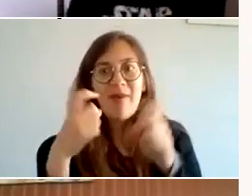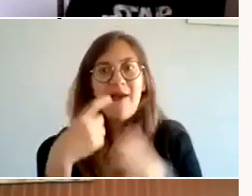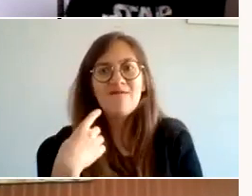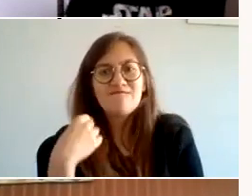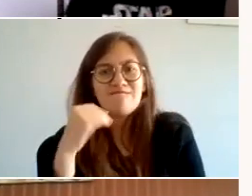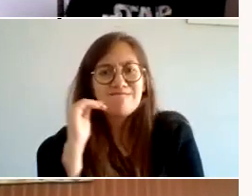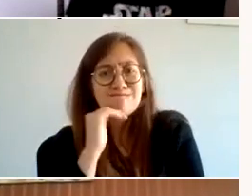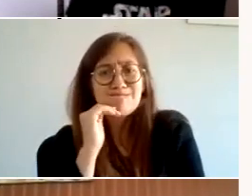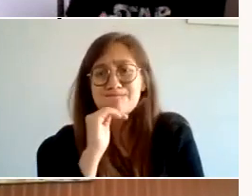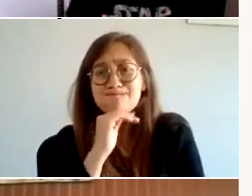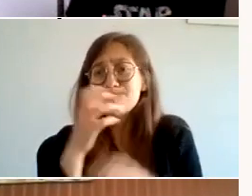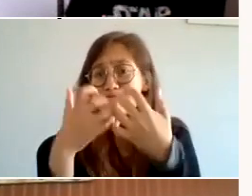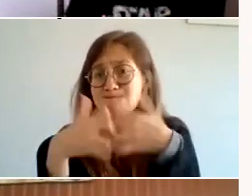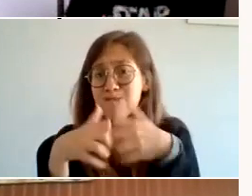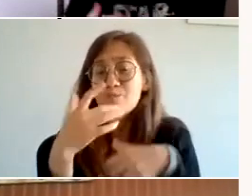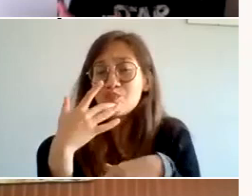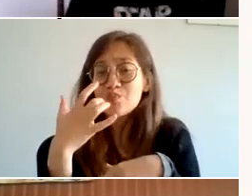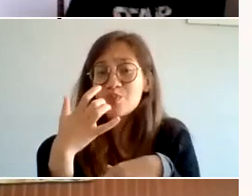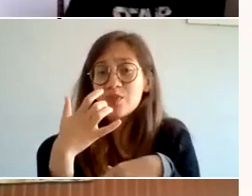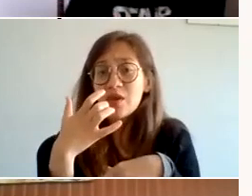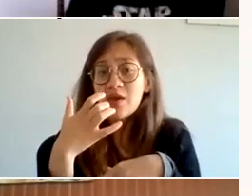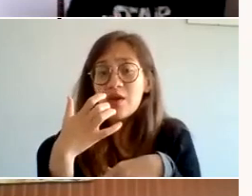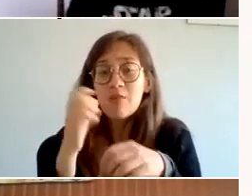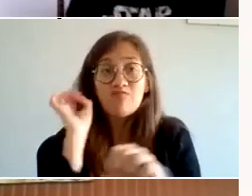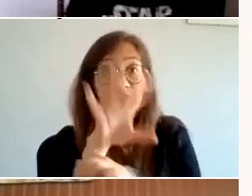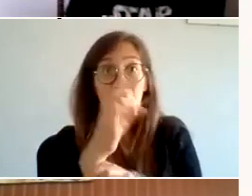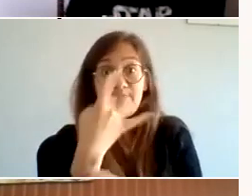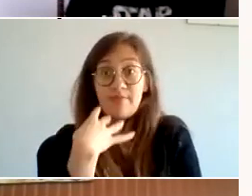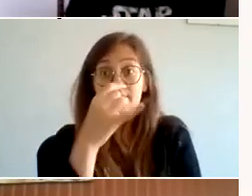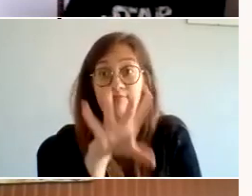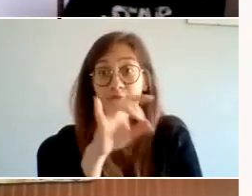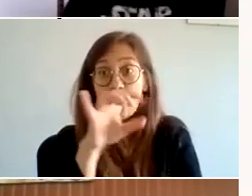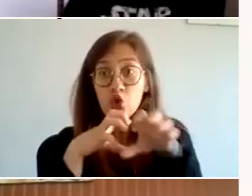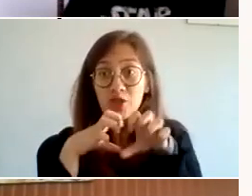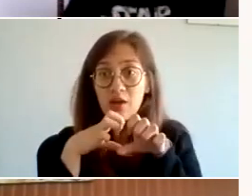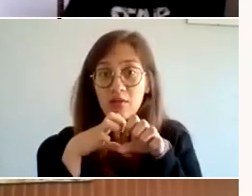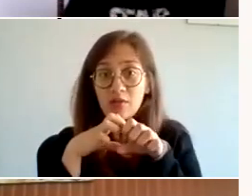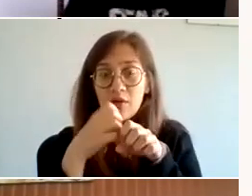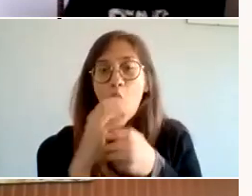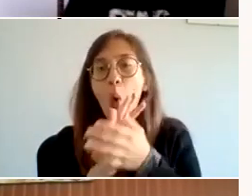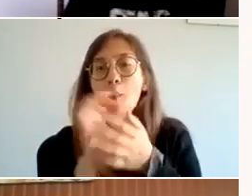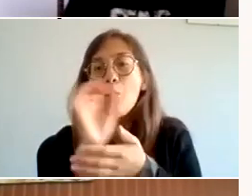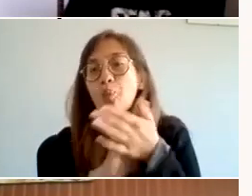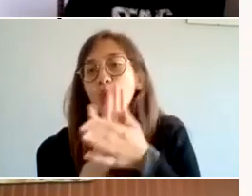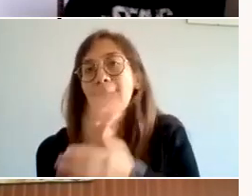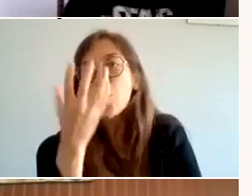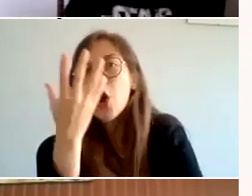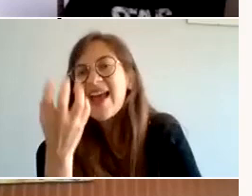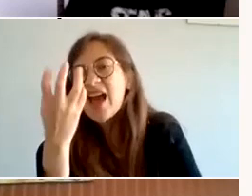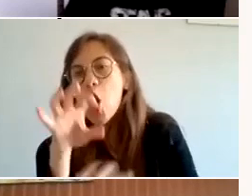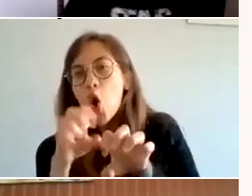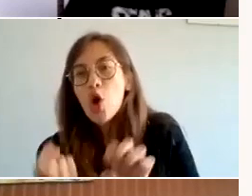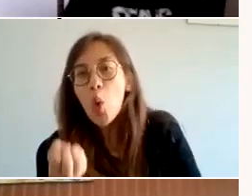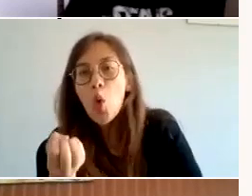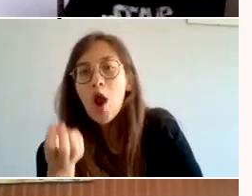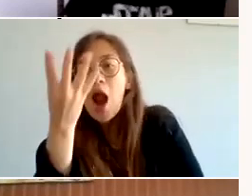poder, las velocidades de transmisión son mucho más altas, o sea, tú puedes cargar o descargar contenido mucho más